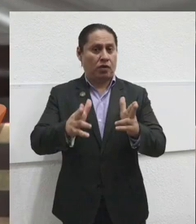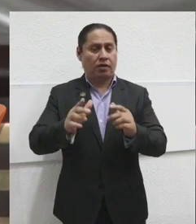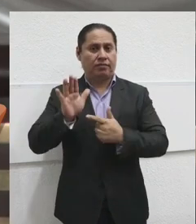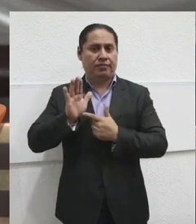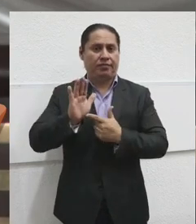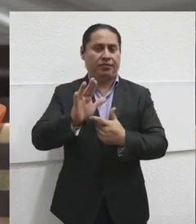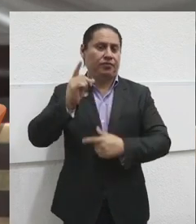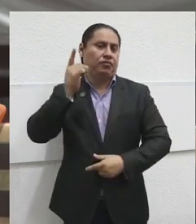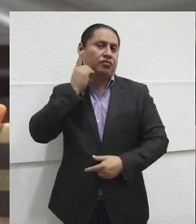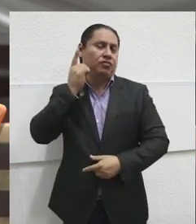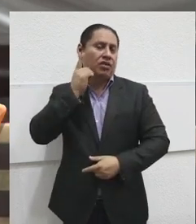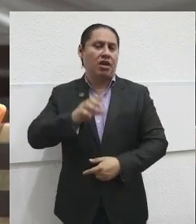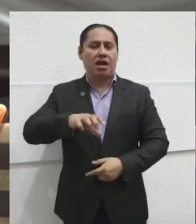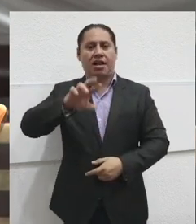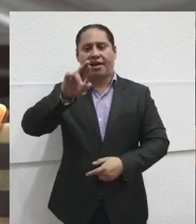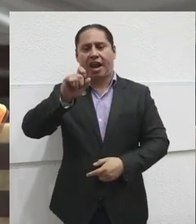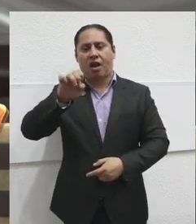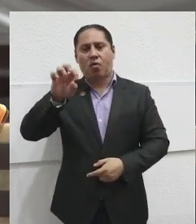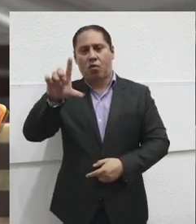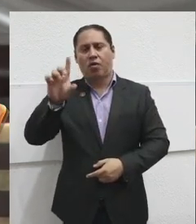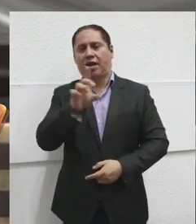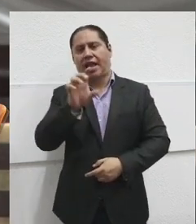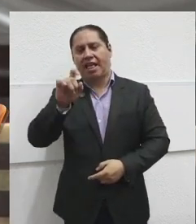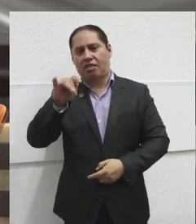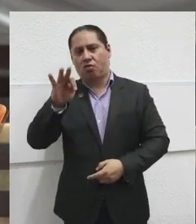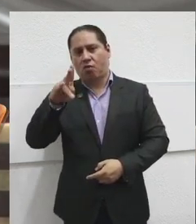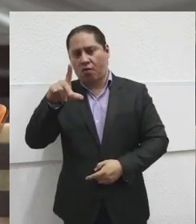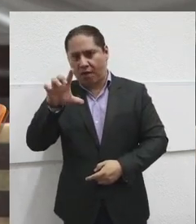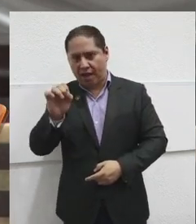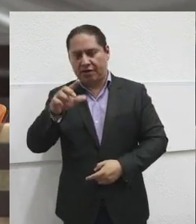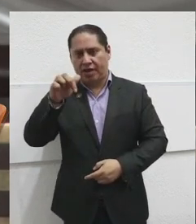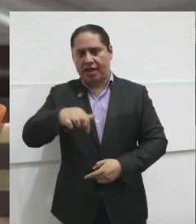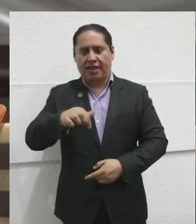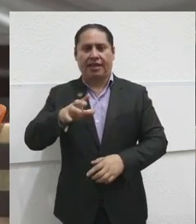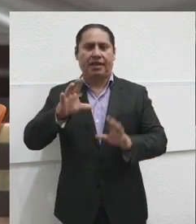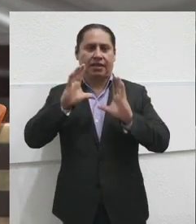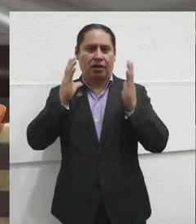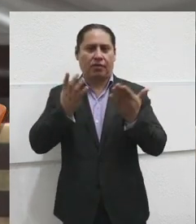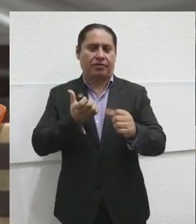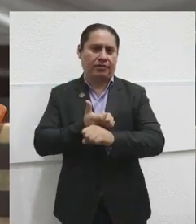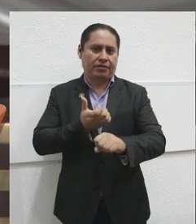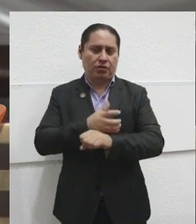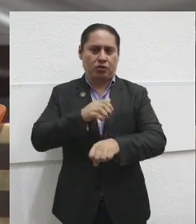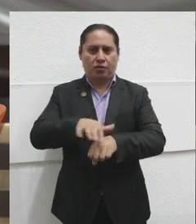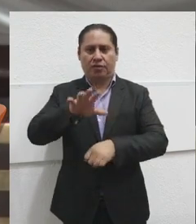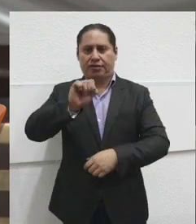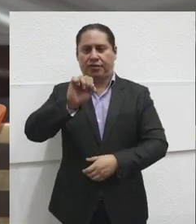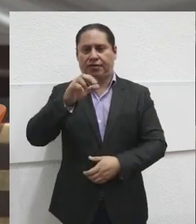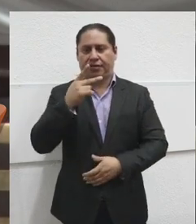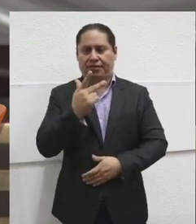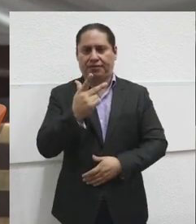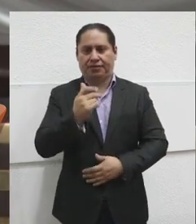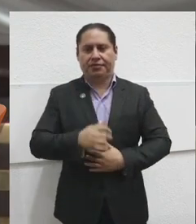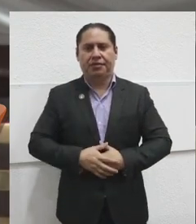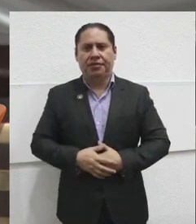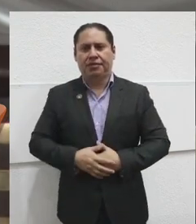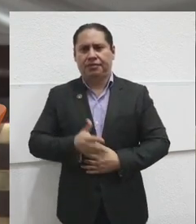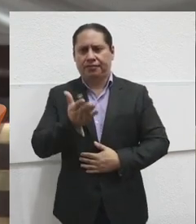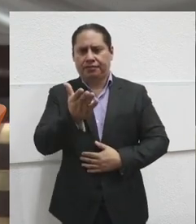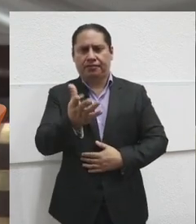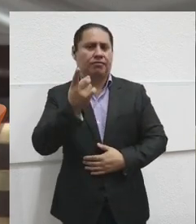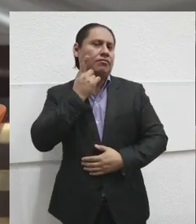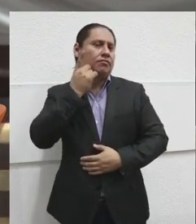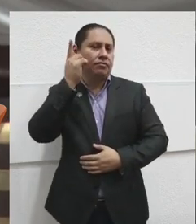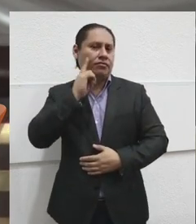por el diputado Raúl Eduardo Bonifaz Moedano, integrante de esta 68ª legislatura. Por lo que solicito a